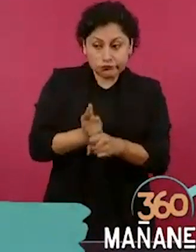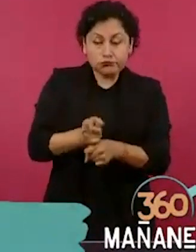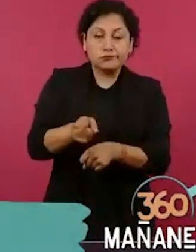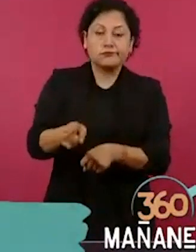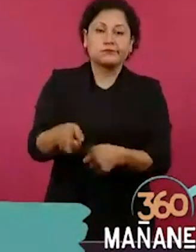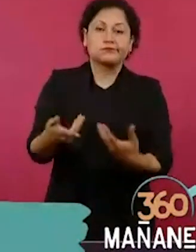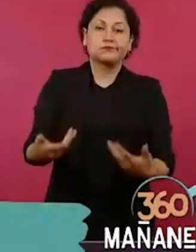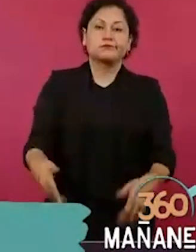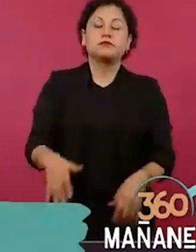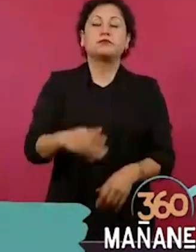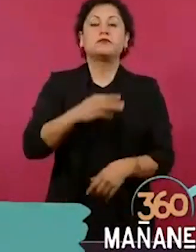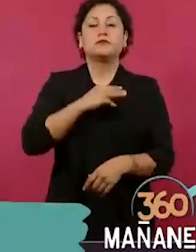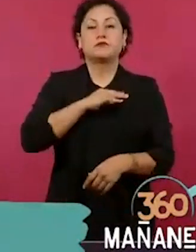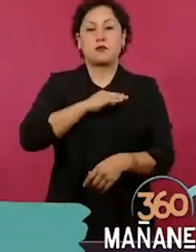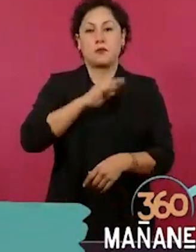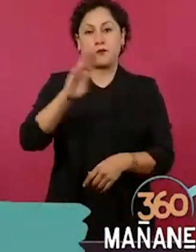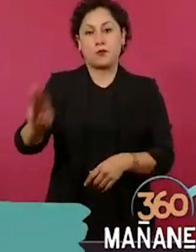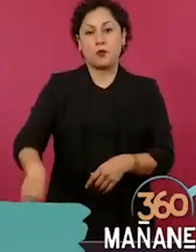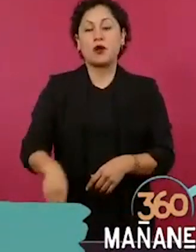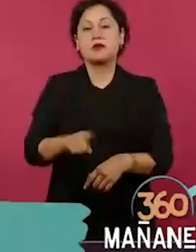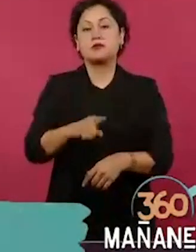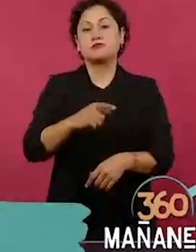muerto.